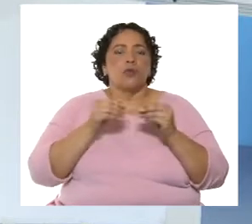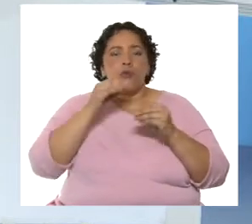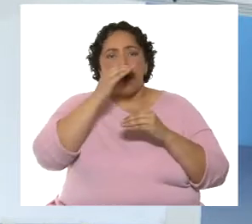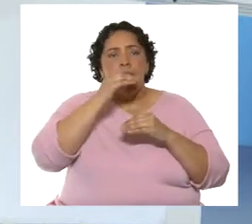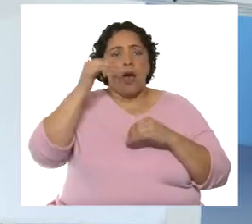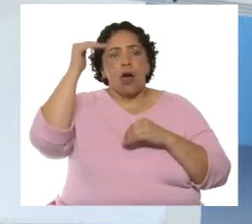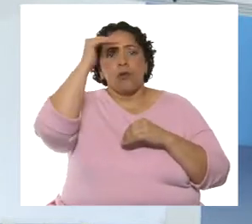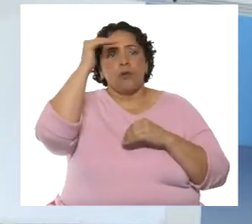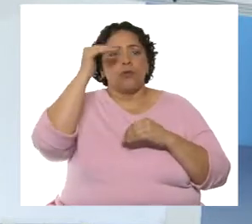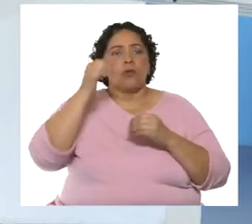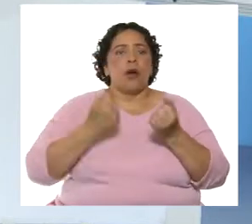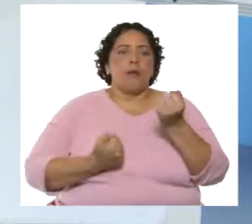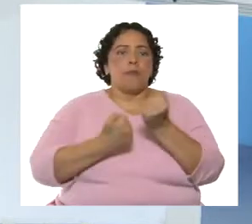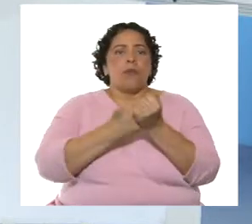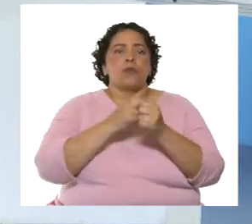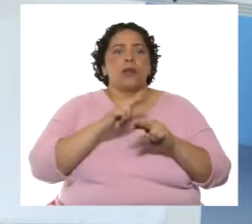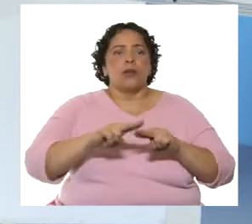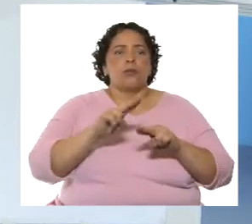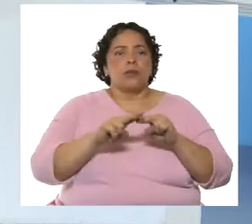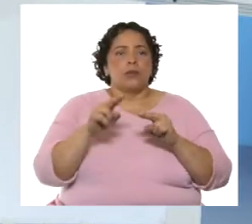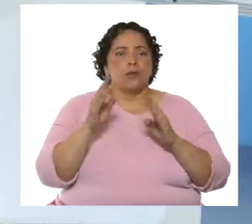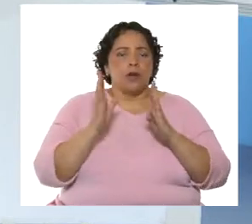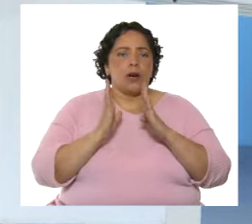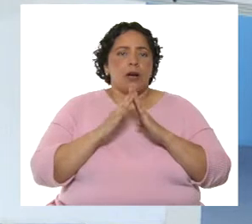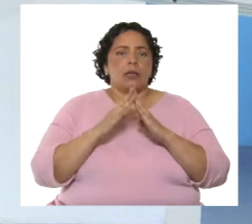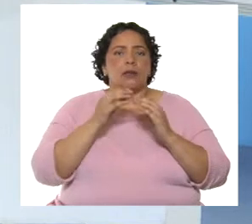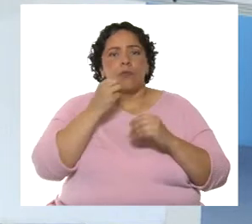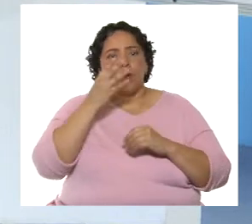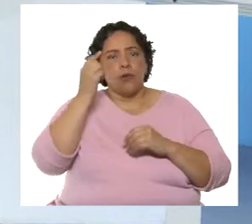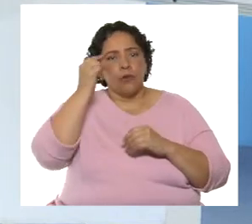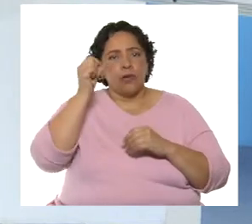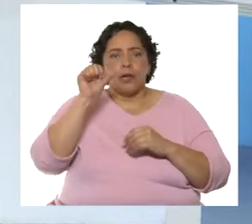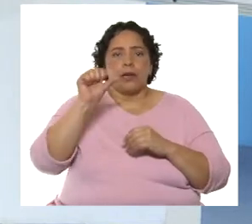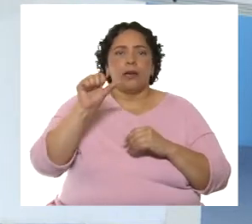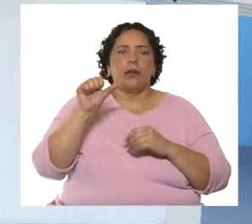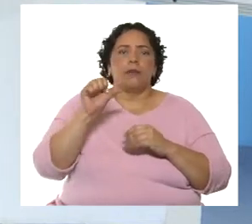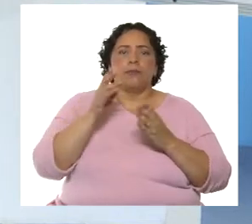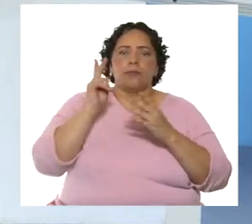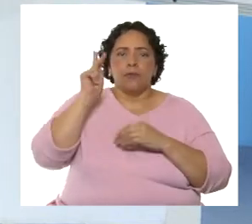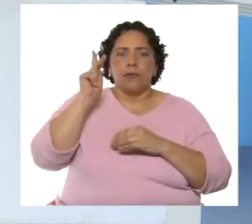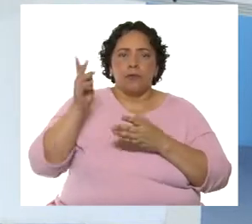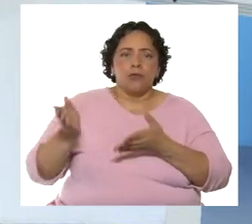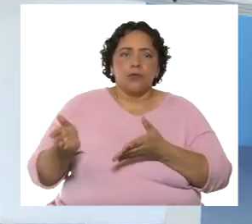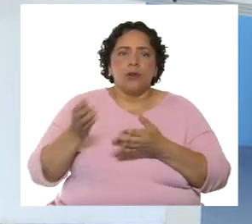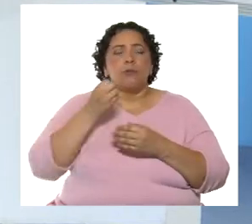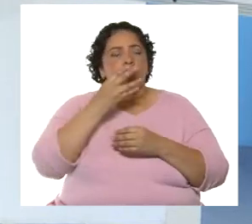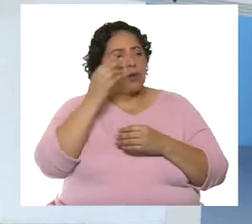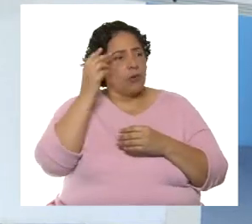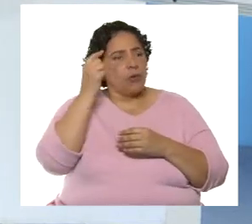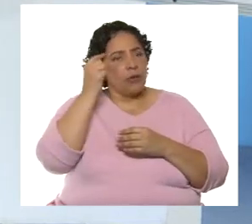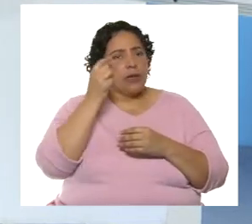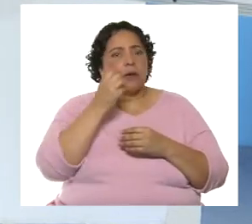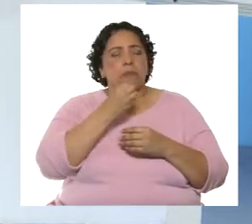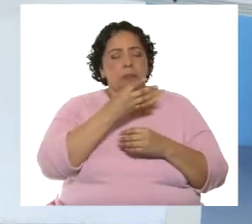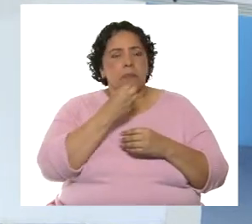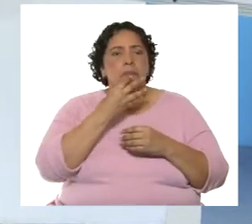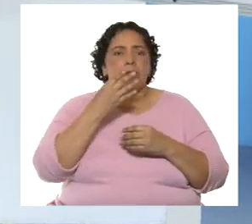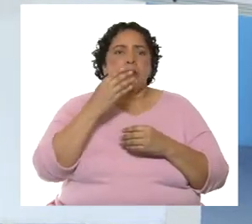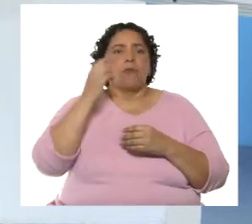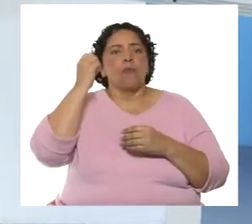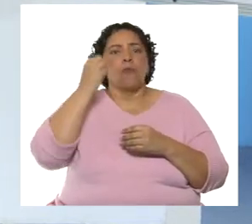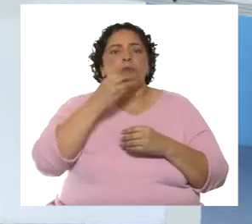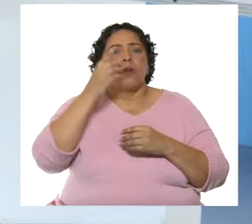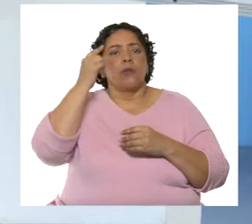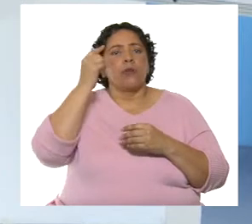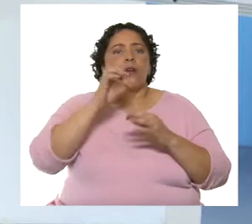adulto significativo que apoya a nuestros niños en casa. Muy buenos días, Sibrani. Buenos días, Yelisa, ¿cómo estás? Muy bien. Buenos días a toda esa